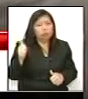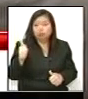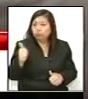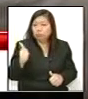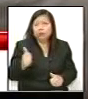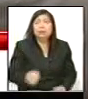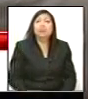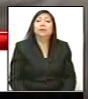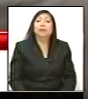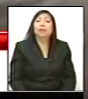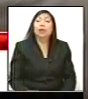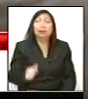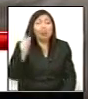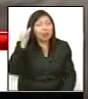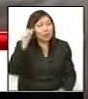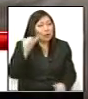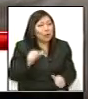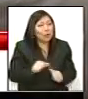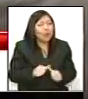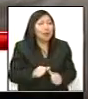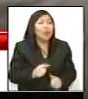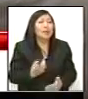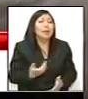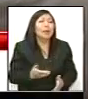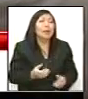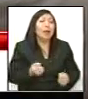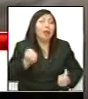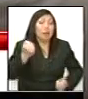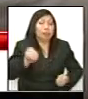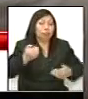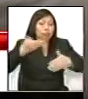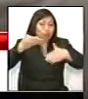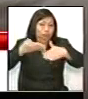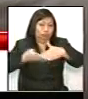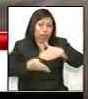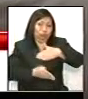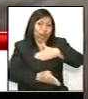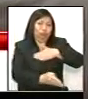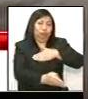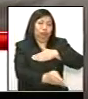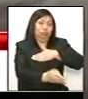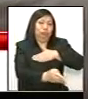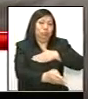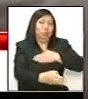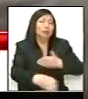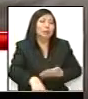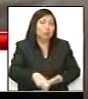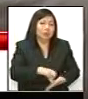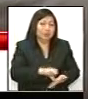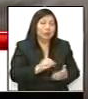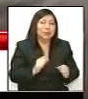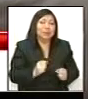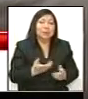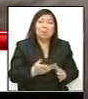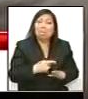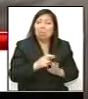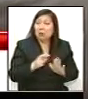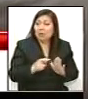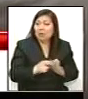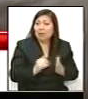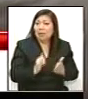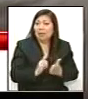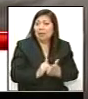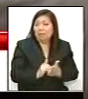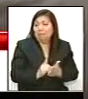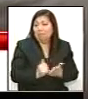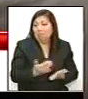Yo creo que hay que recordar algunas cosas. En primer lugar, la vía expresa es un viejo proyecto de la ciudad. Es un viejo proyecto de la ciudad que aquí lo